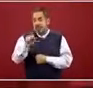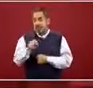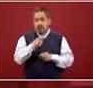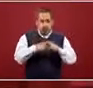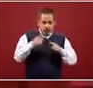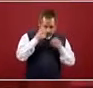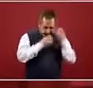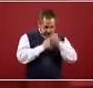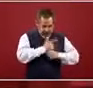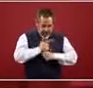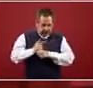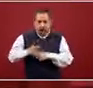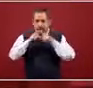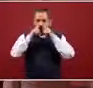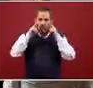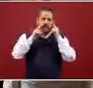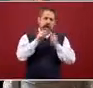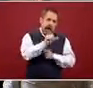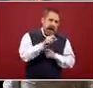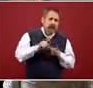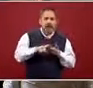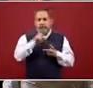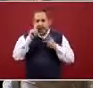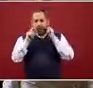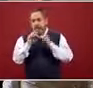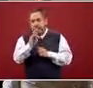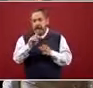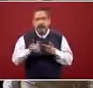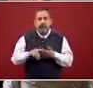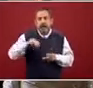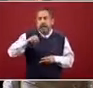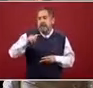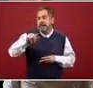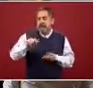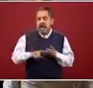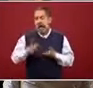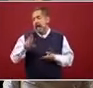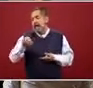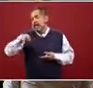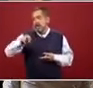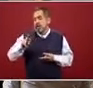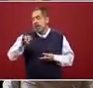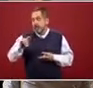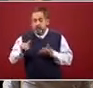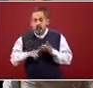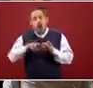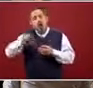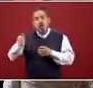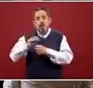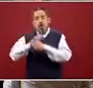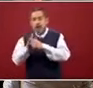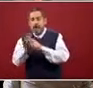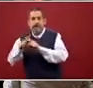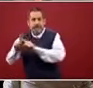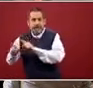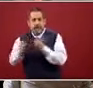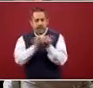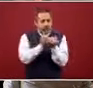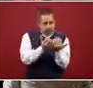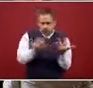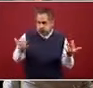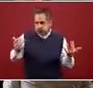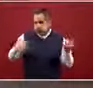respiratorios, influenza A, influenza B, metaneumovirus, rinovirus, otros coronavirus, etcétera.